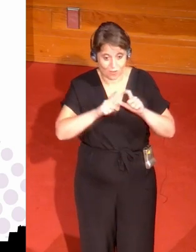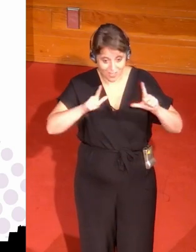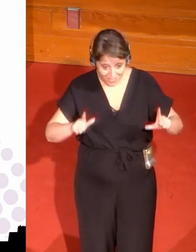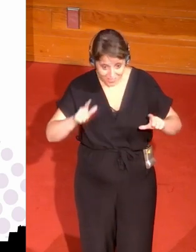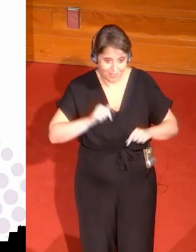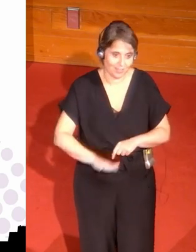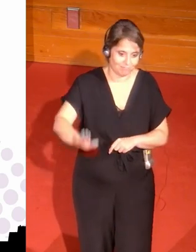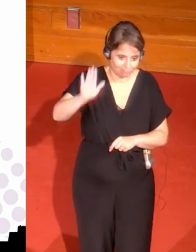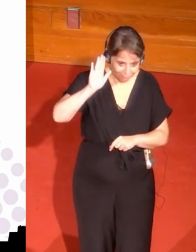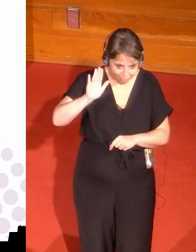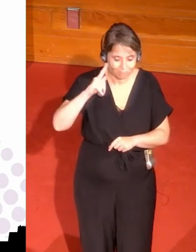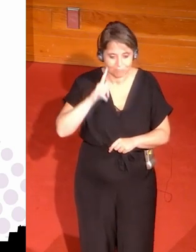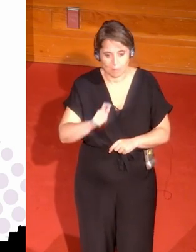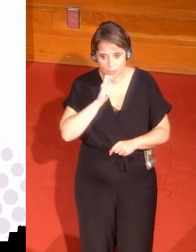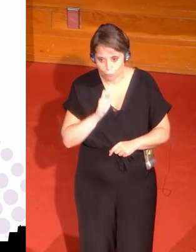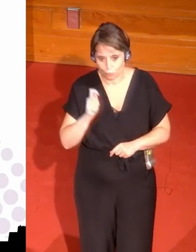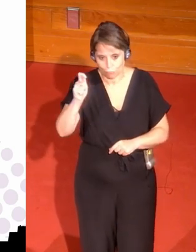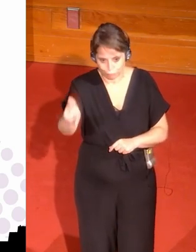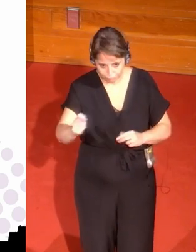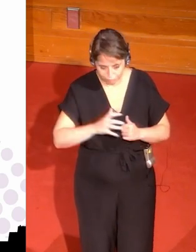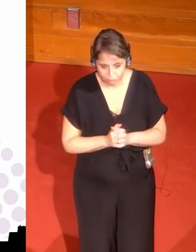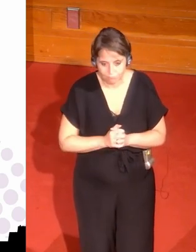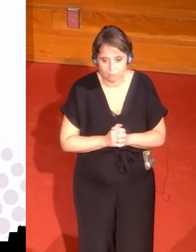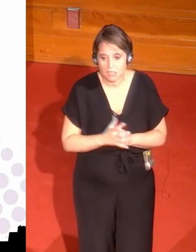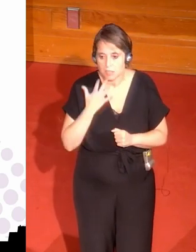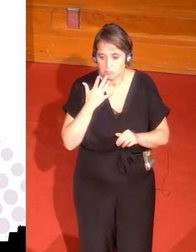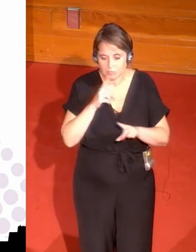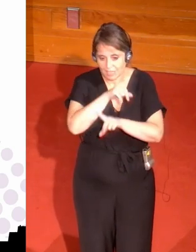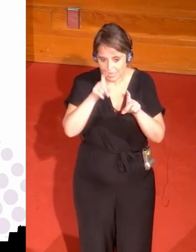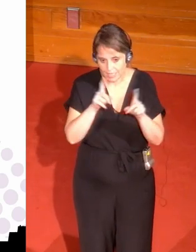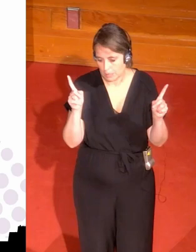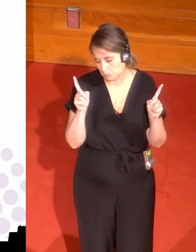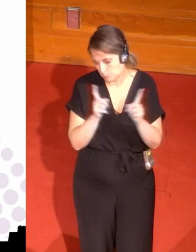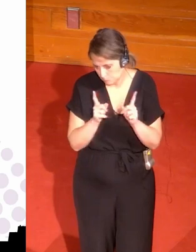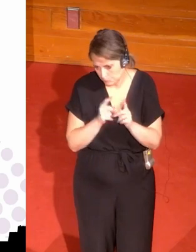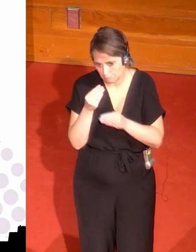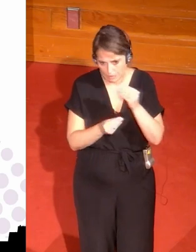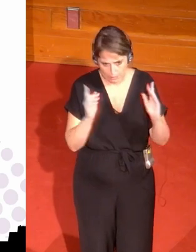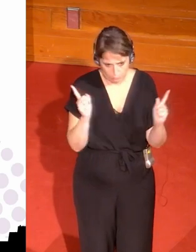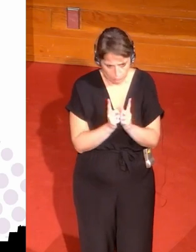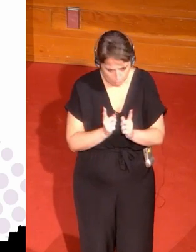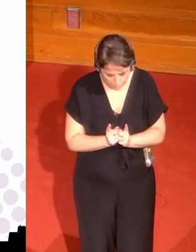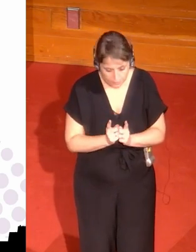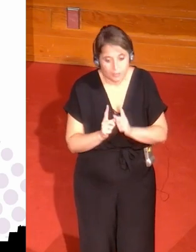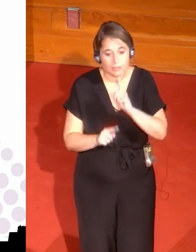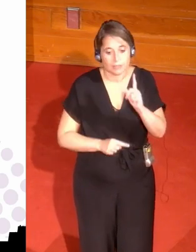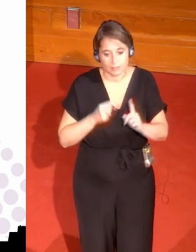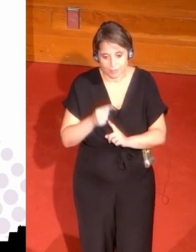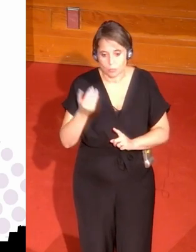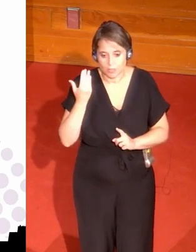altx es itar mikrofon jaso arte saiatu eta galderak egiten